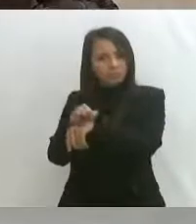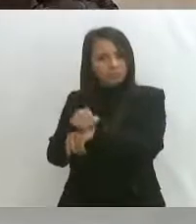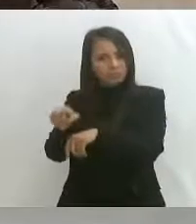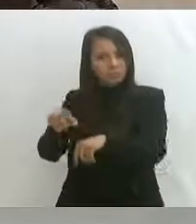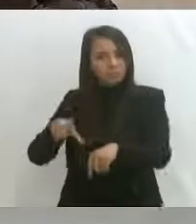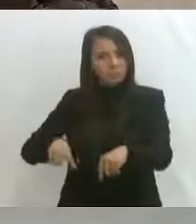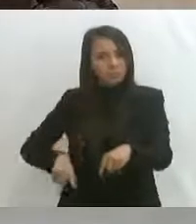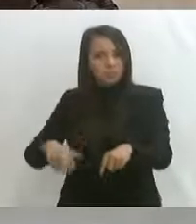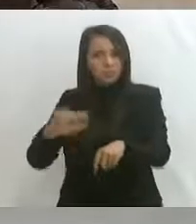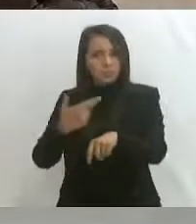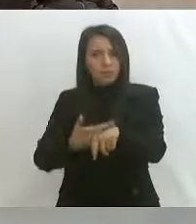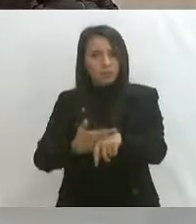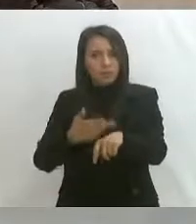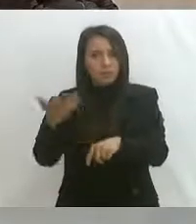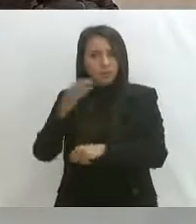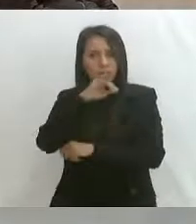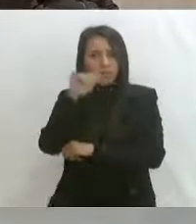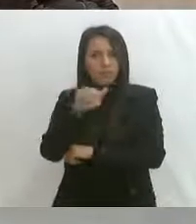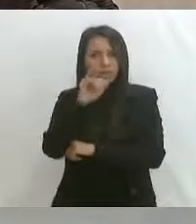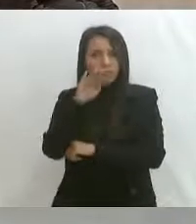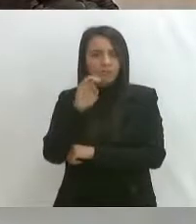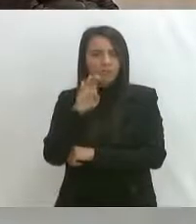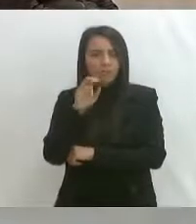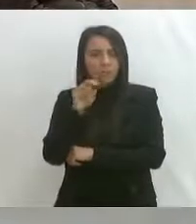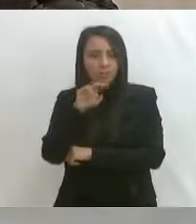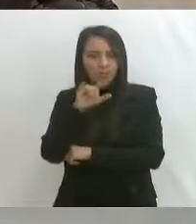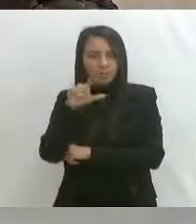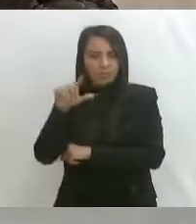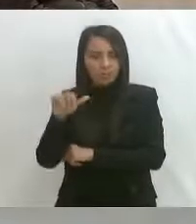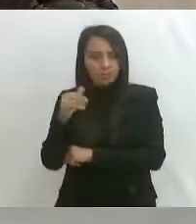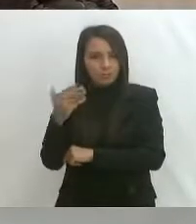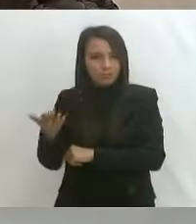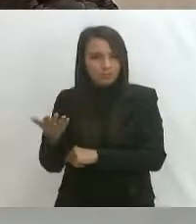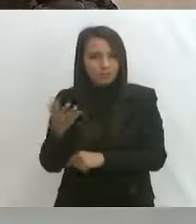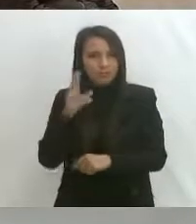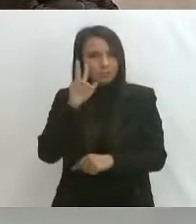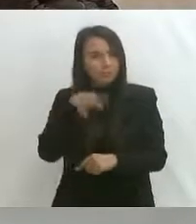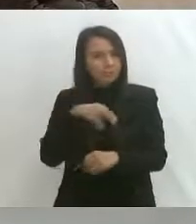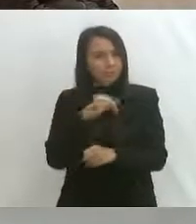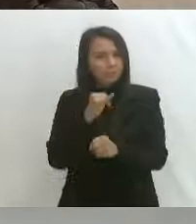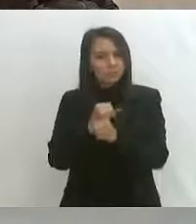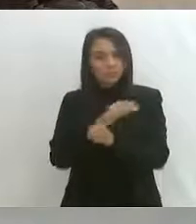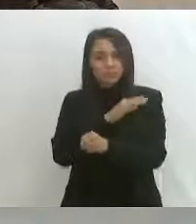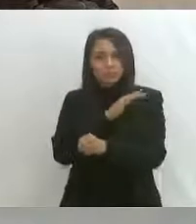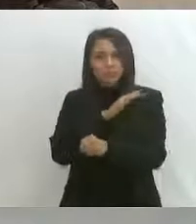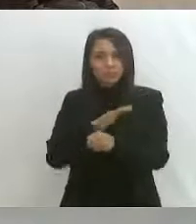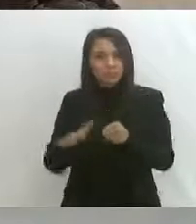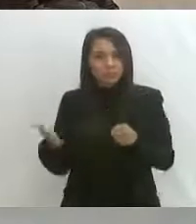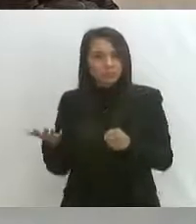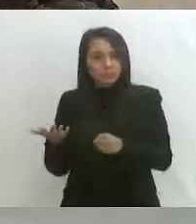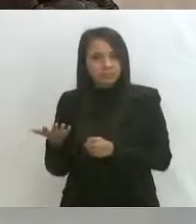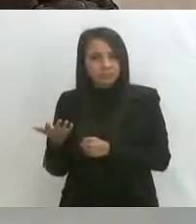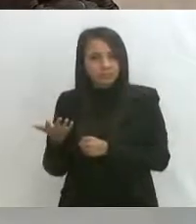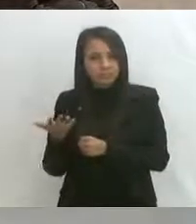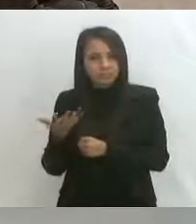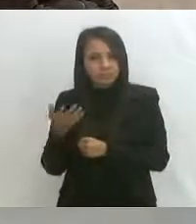gobernador Jaime Bonilla. ¿Cómo es posible que no se